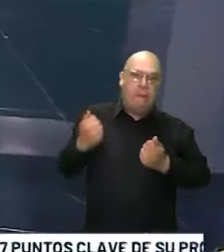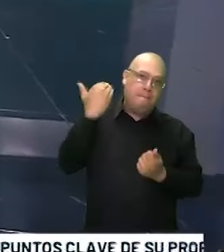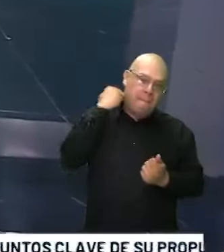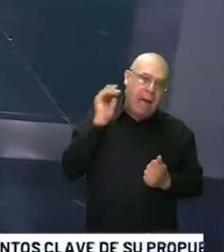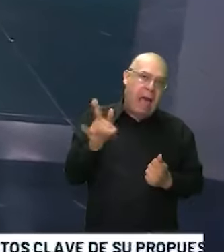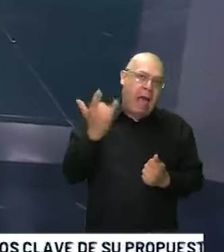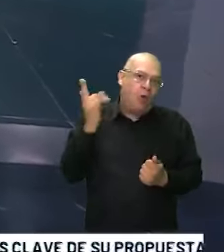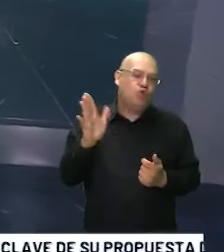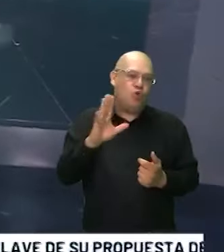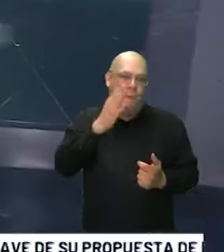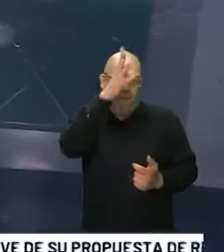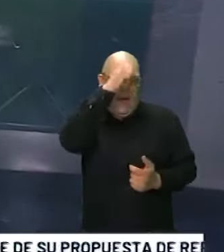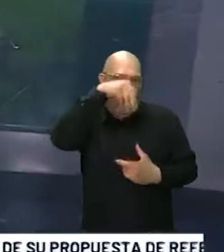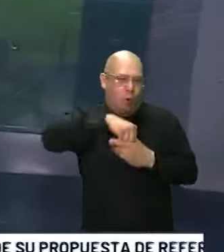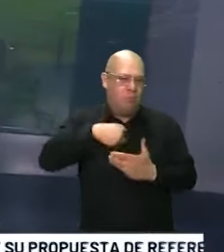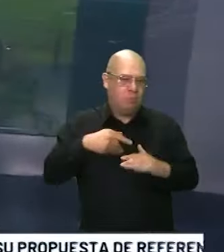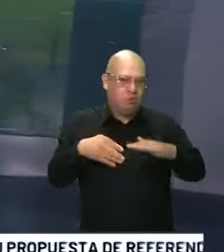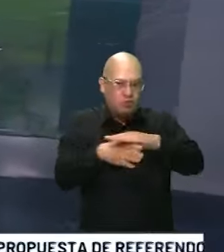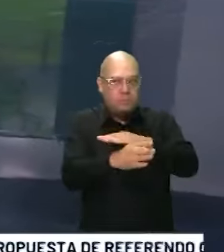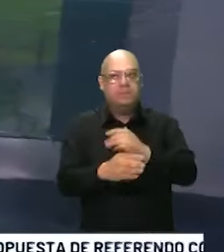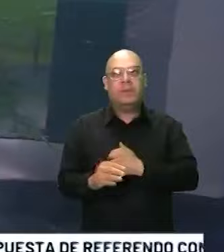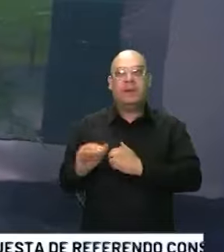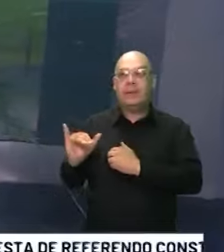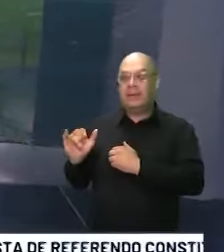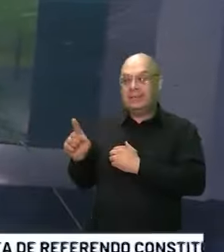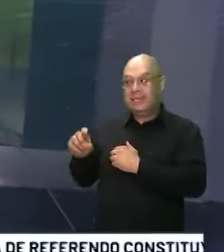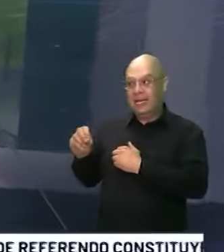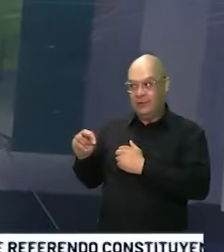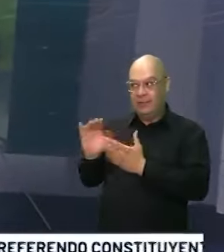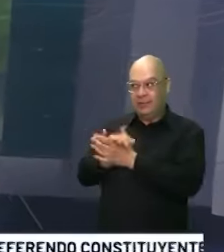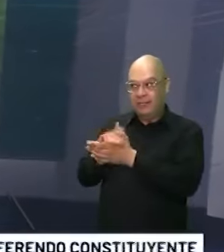información Jason un saludo lo escuchamos adelante